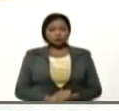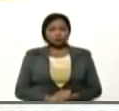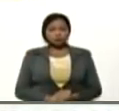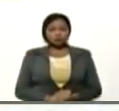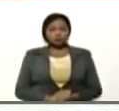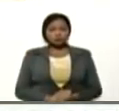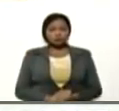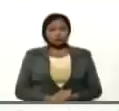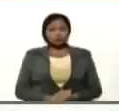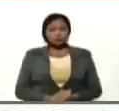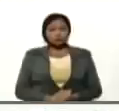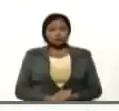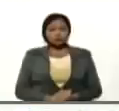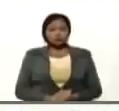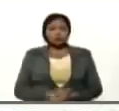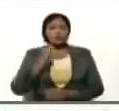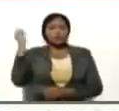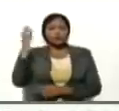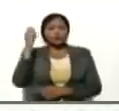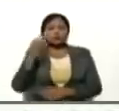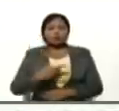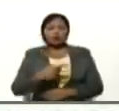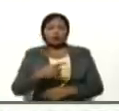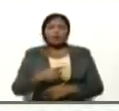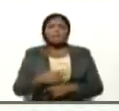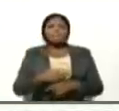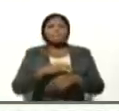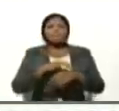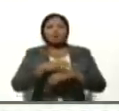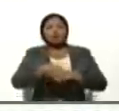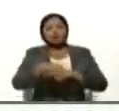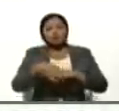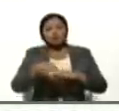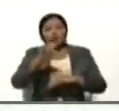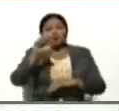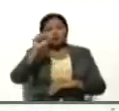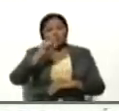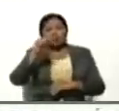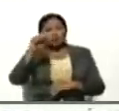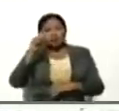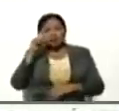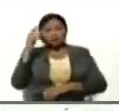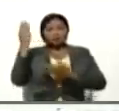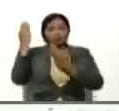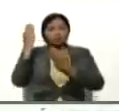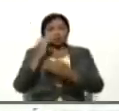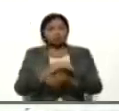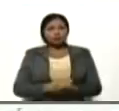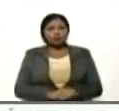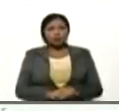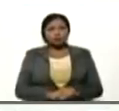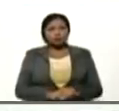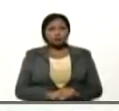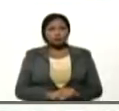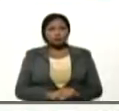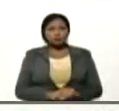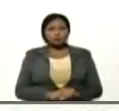Por Portuguesa, municipio Esteller, Beuris Rodríguez.